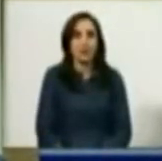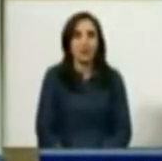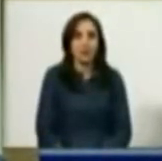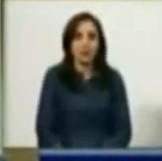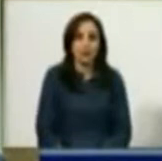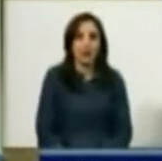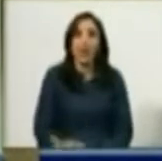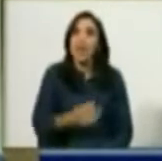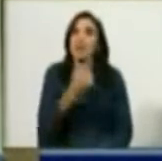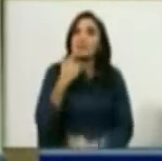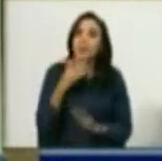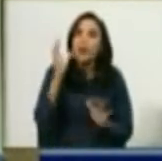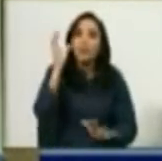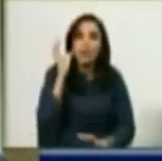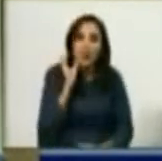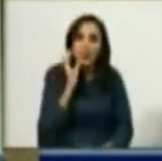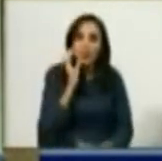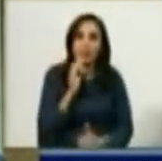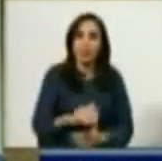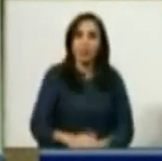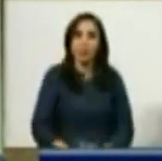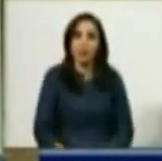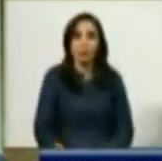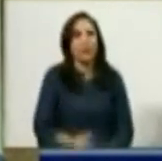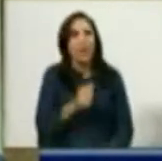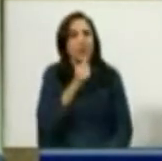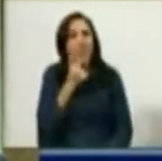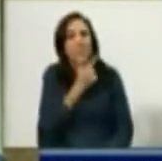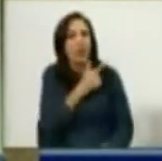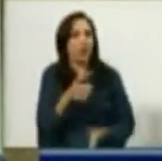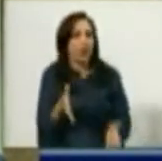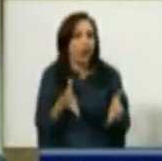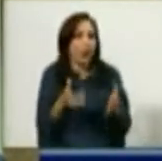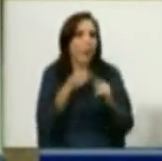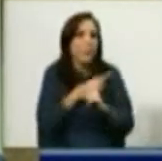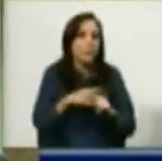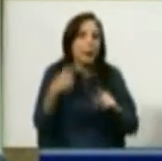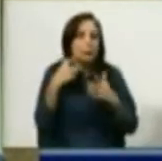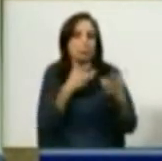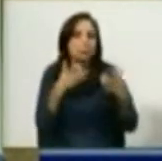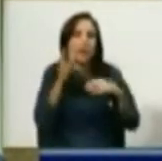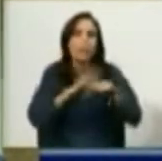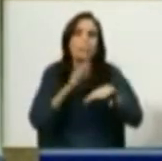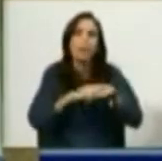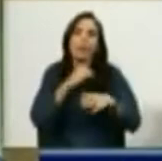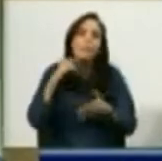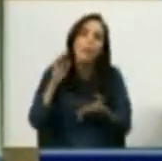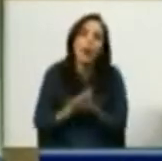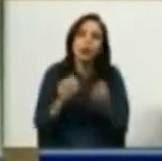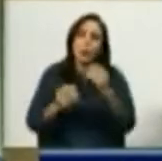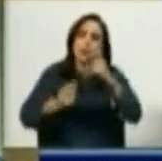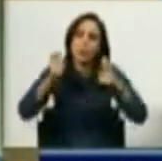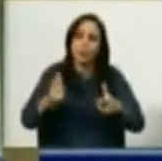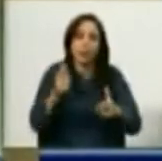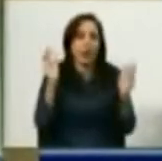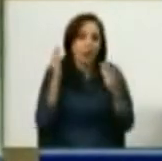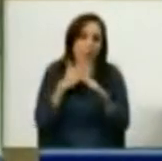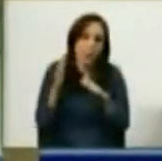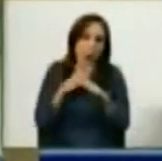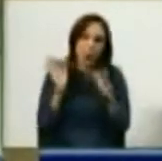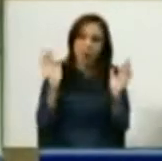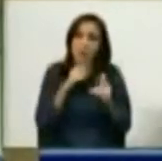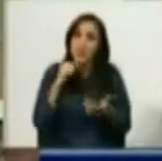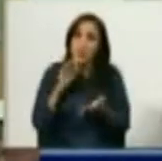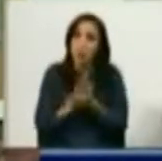capriles quien dijo nosotros ganamos pero no peleó porque iban a matar a mucha gente no le importa que haya muerto este